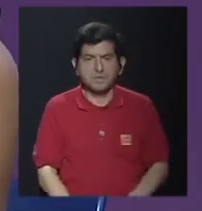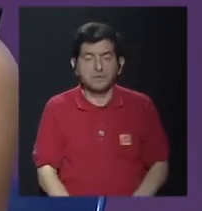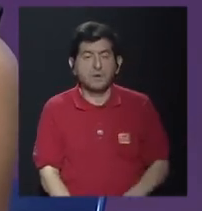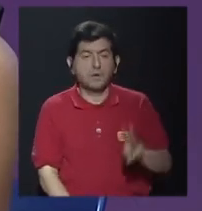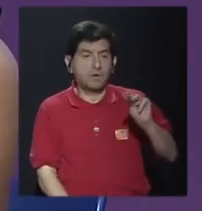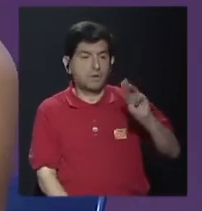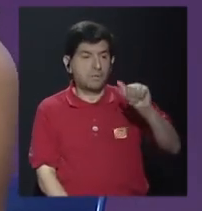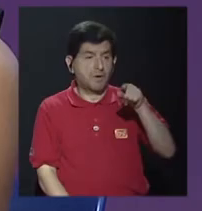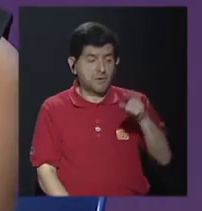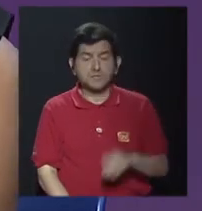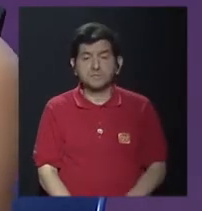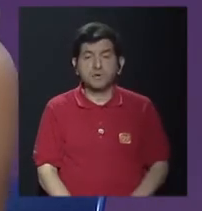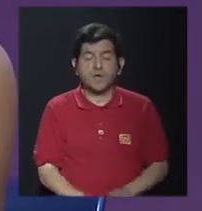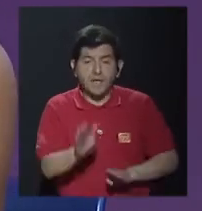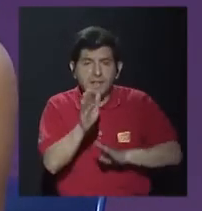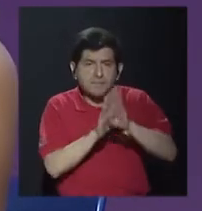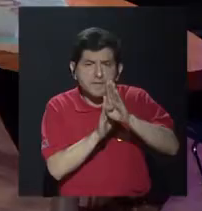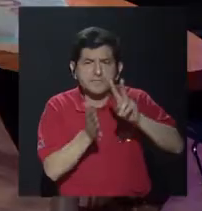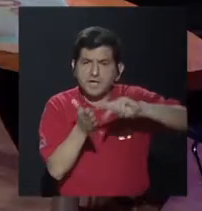Mauricio desarrolló un concepto,